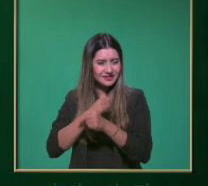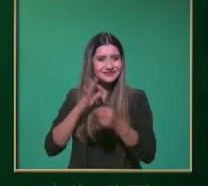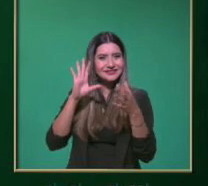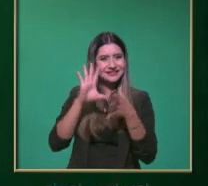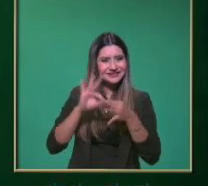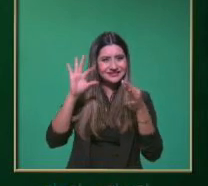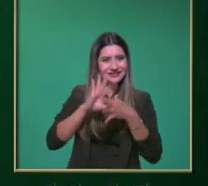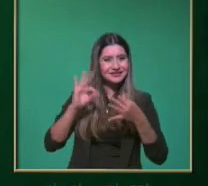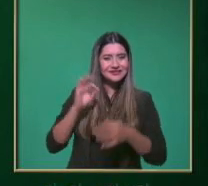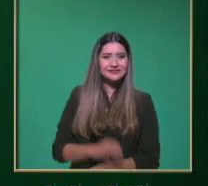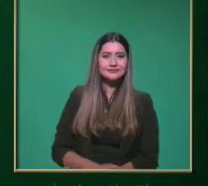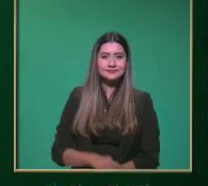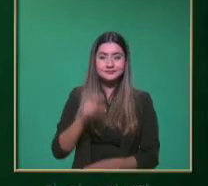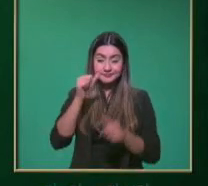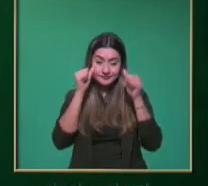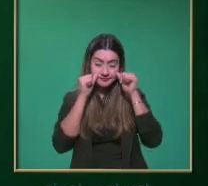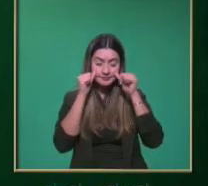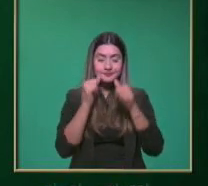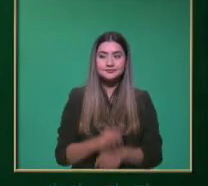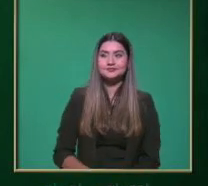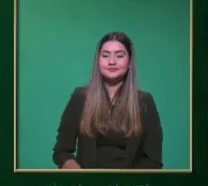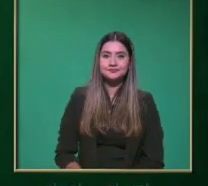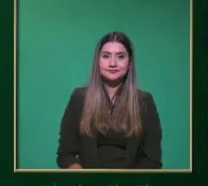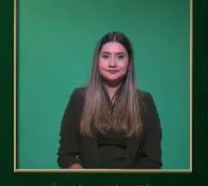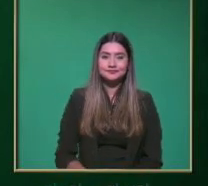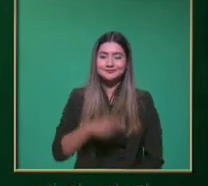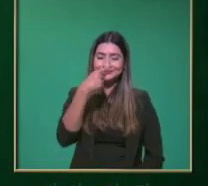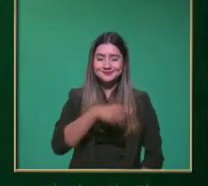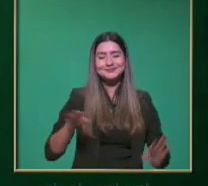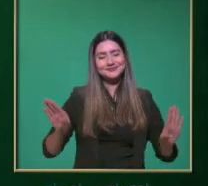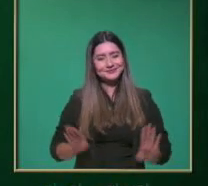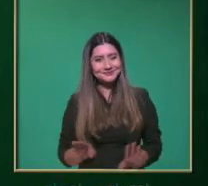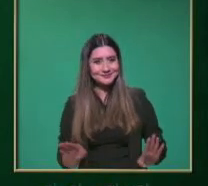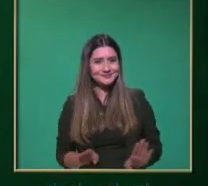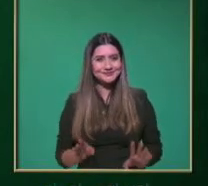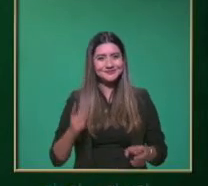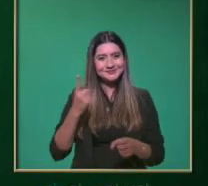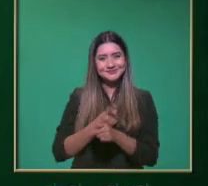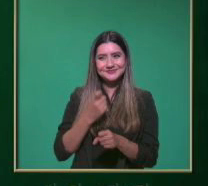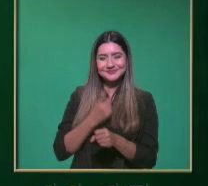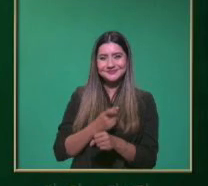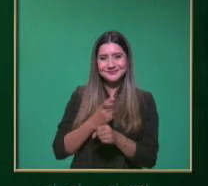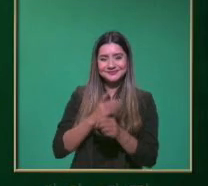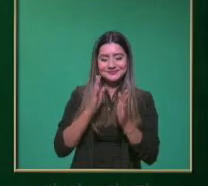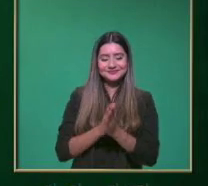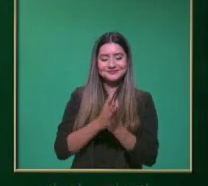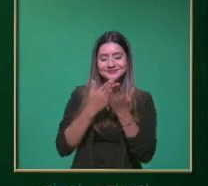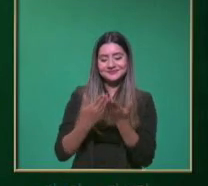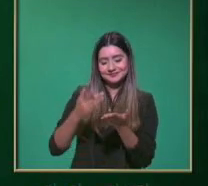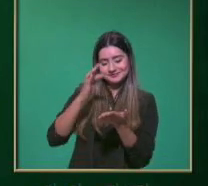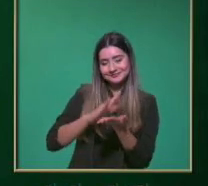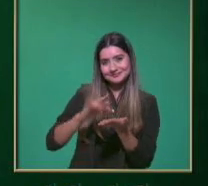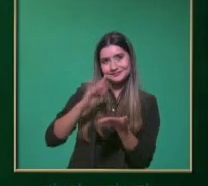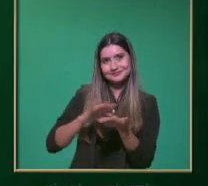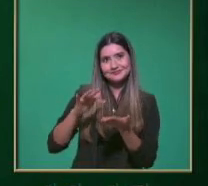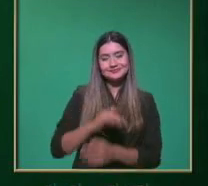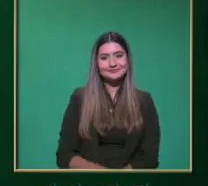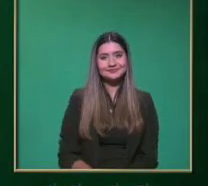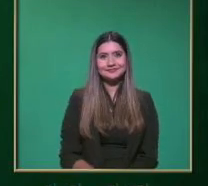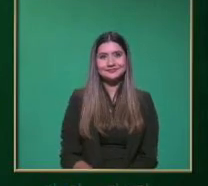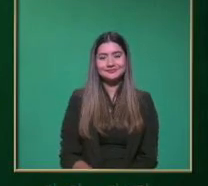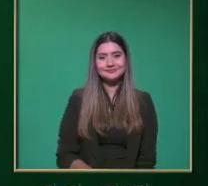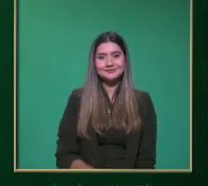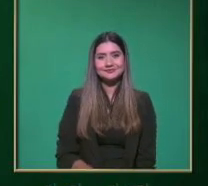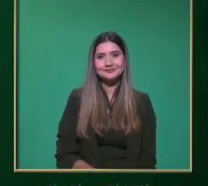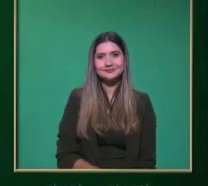pero pongan mucha atención en las características. El primer tipo de texto que te vamos a enseñar es este. Pero